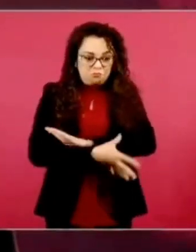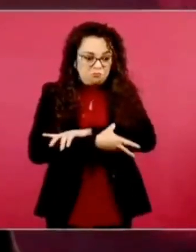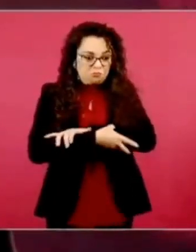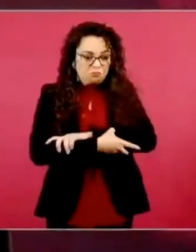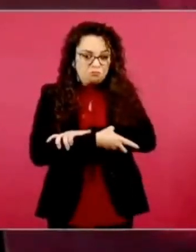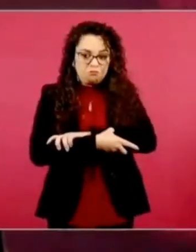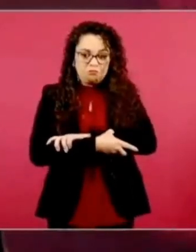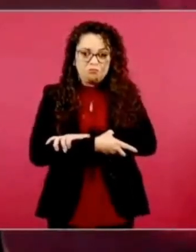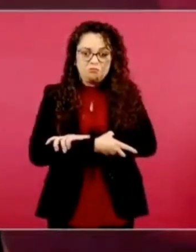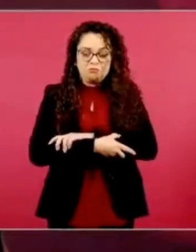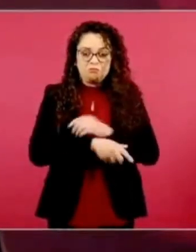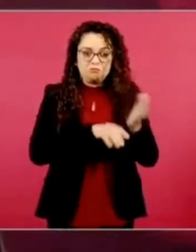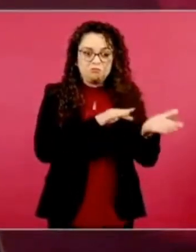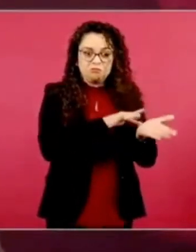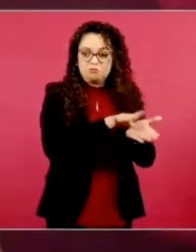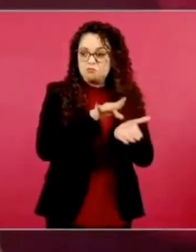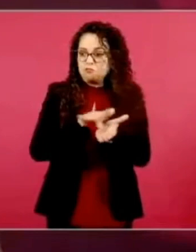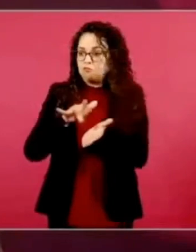¿Dónde hay